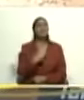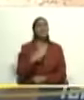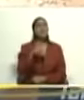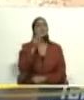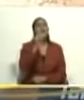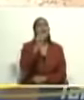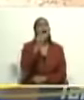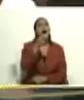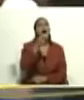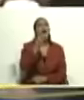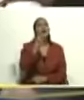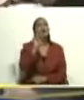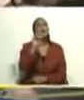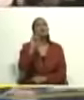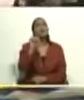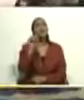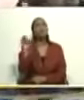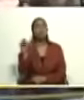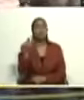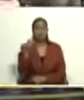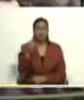señor Luigi Piccella,